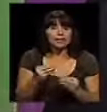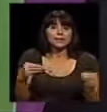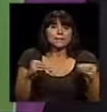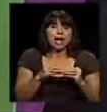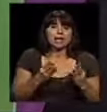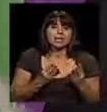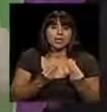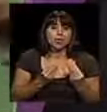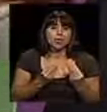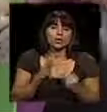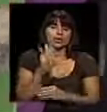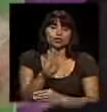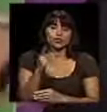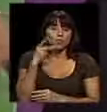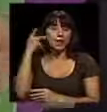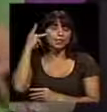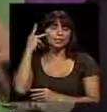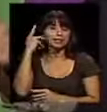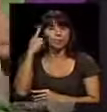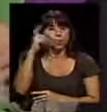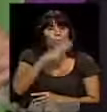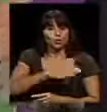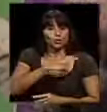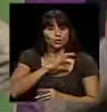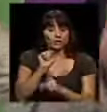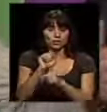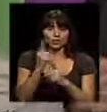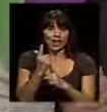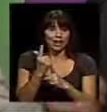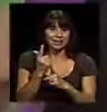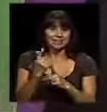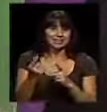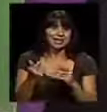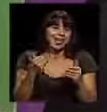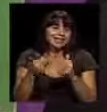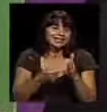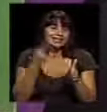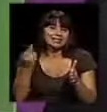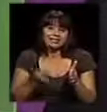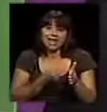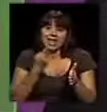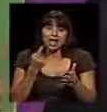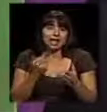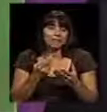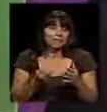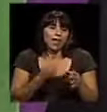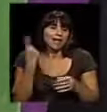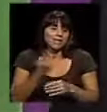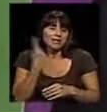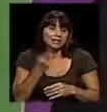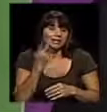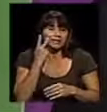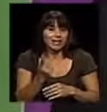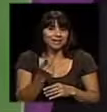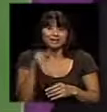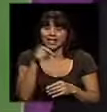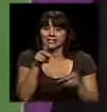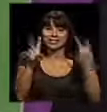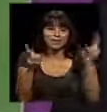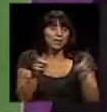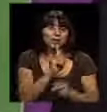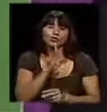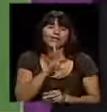¿verdad? Claro. Por todas las condiciones sociales que generalmente excluyen este tema de las personas con discapacidad, ¿verdad? No se habla mucho de la sexualidad en estos